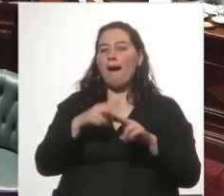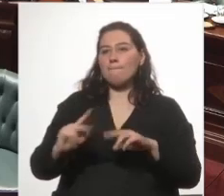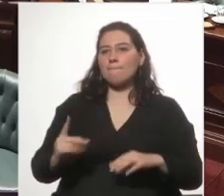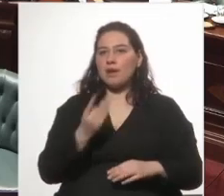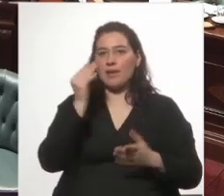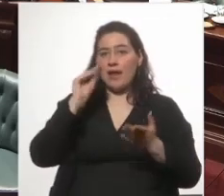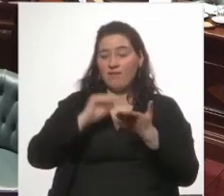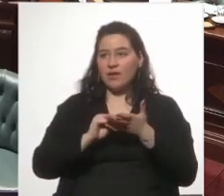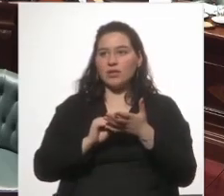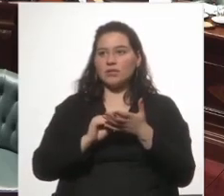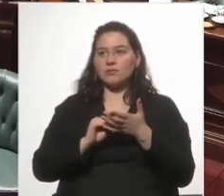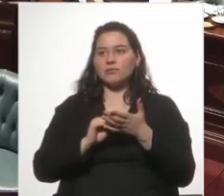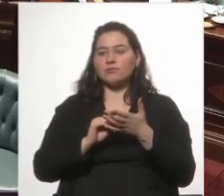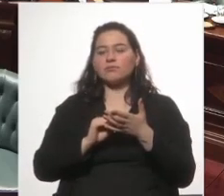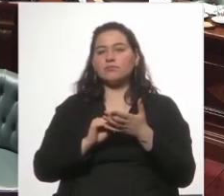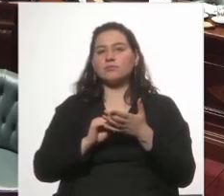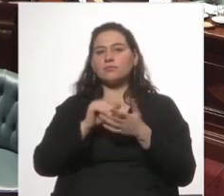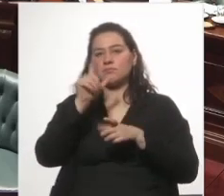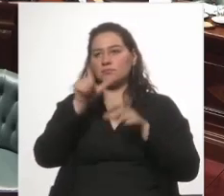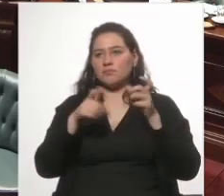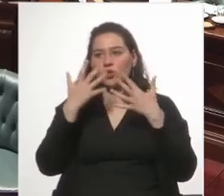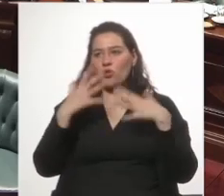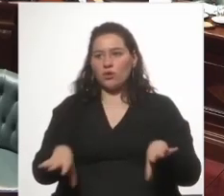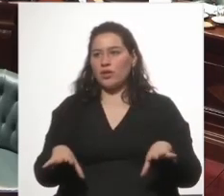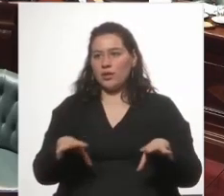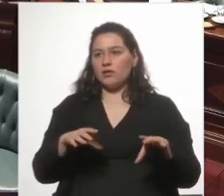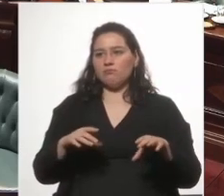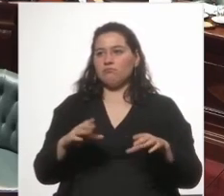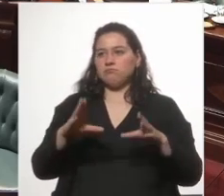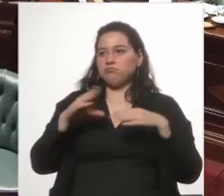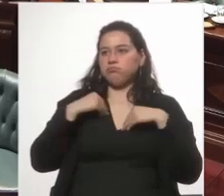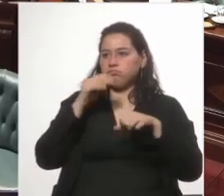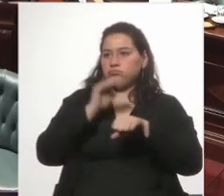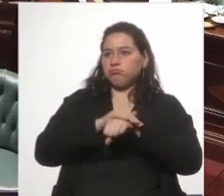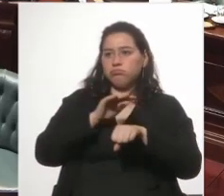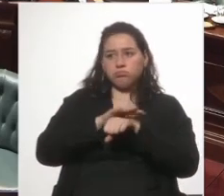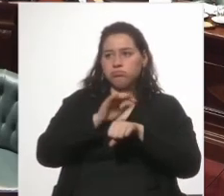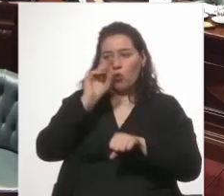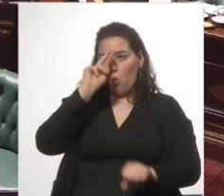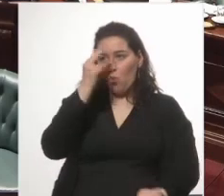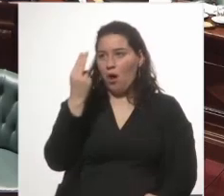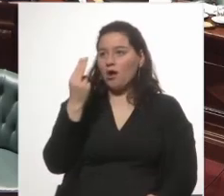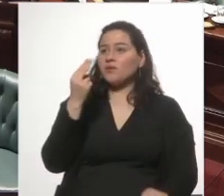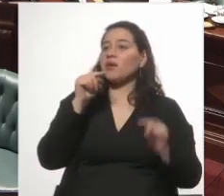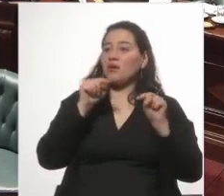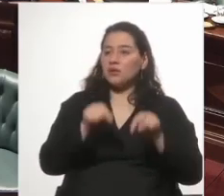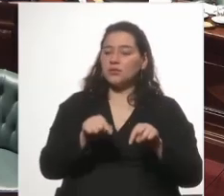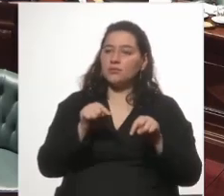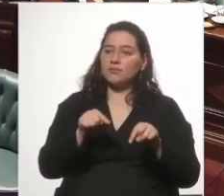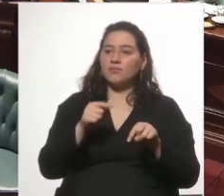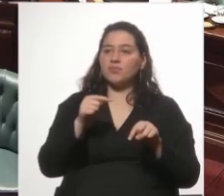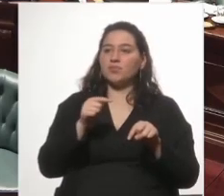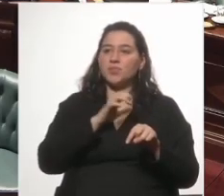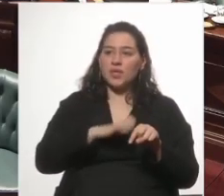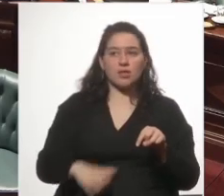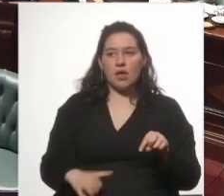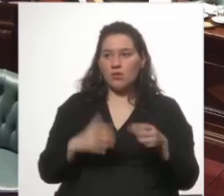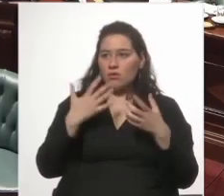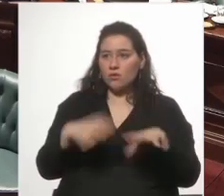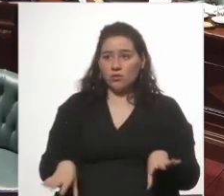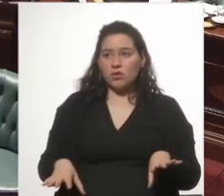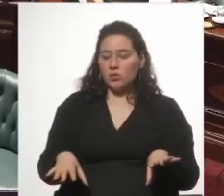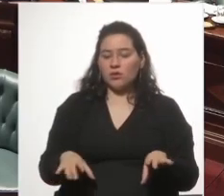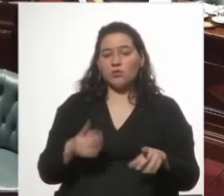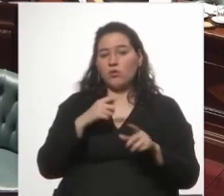que rechazó la condena de los inculpados no fue ni siquiera apelada por el Estado uruguayo, que por tanto careció de todo mérito en